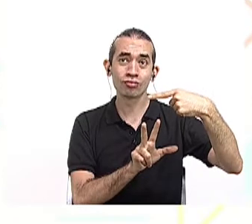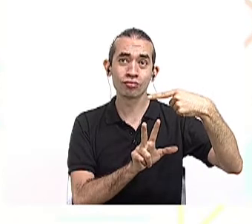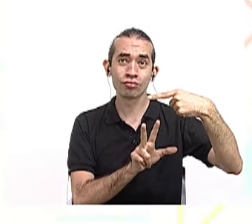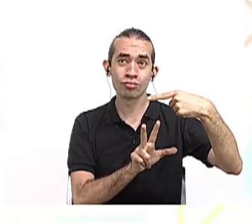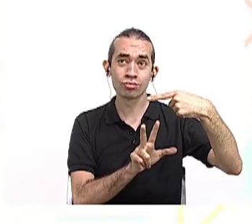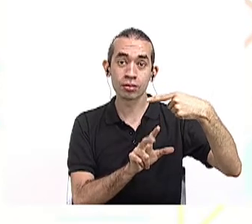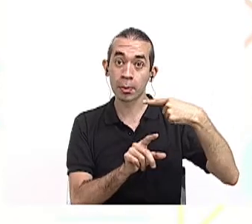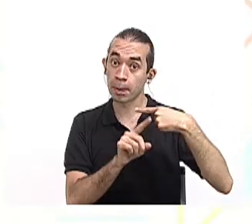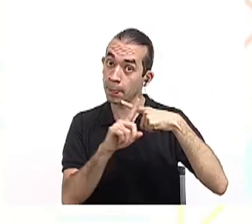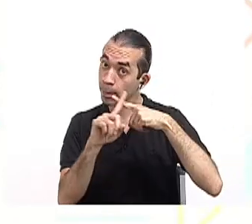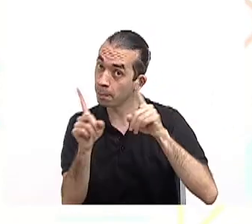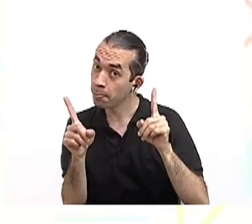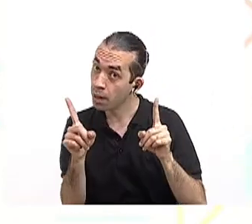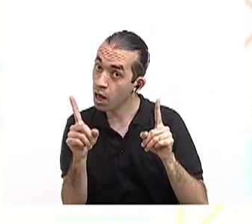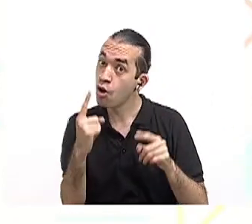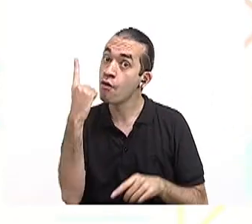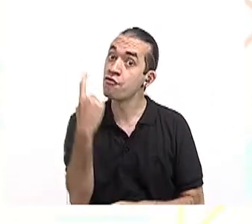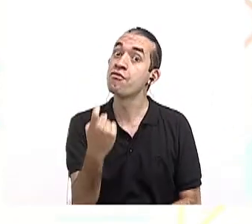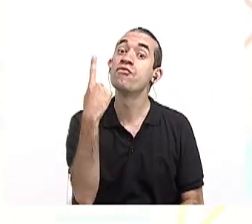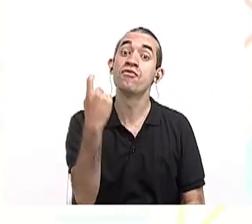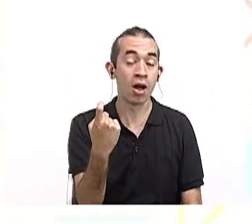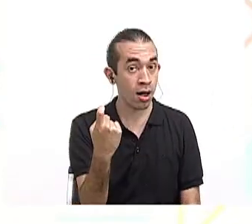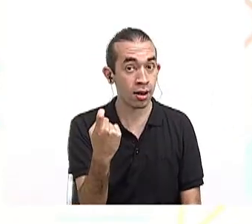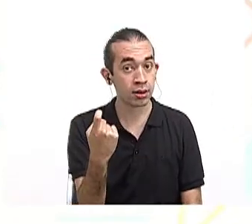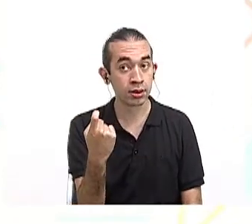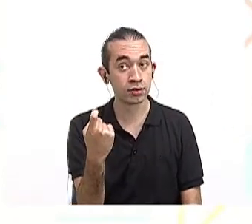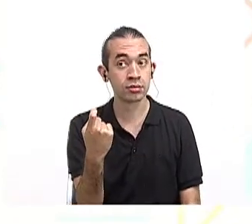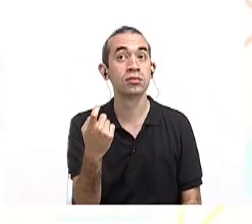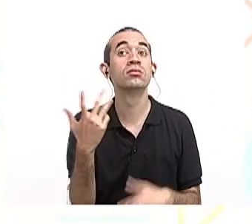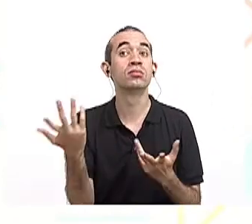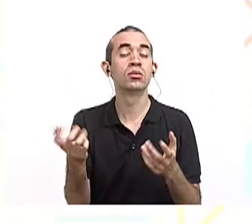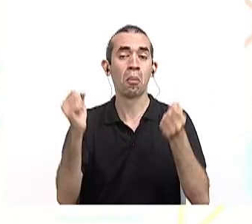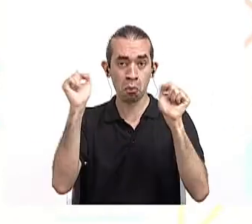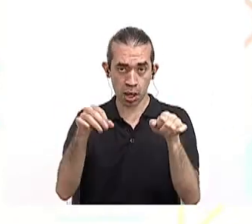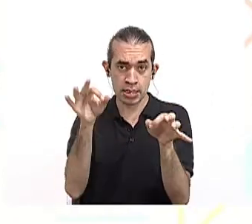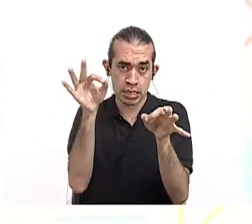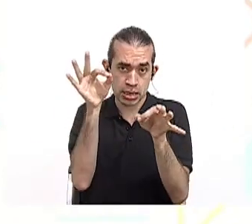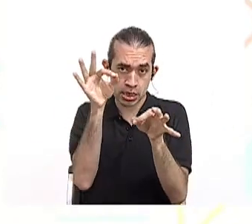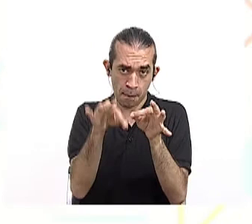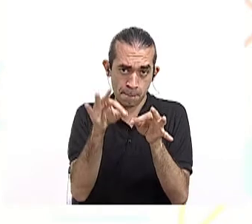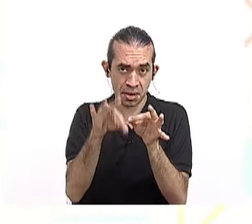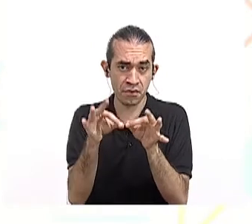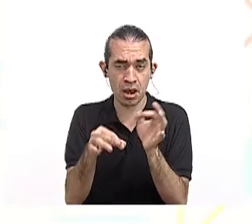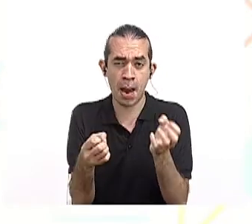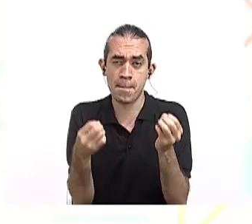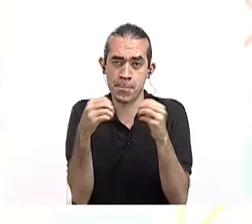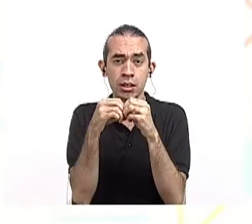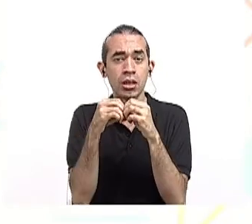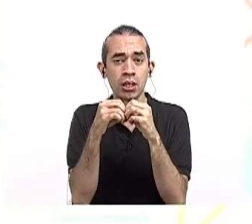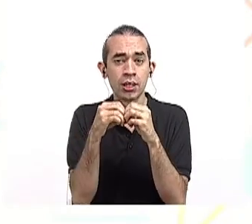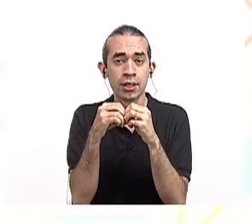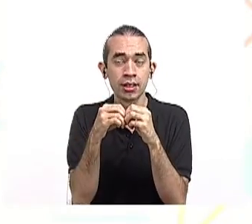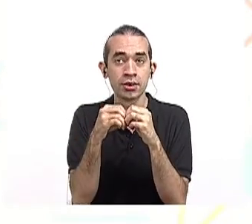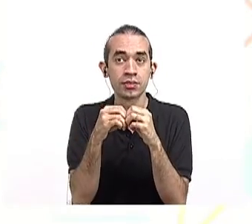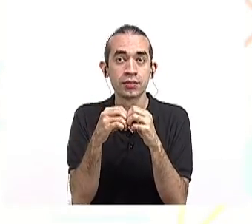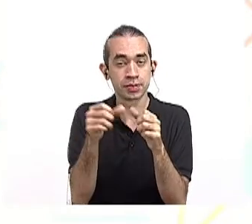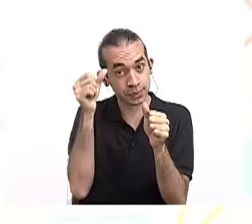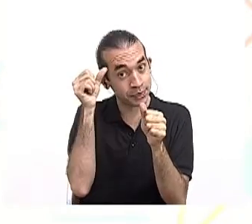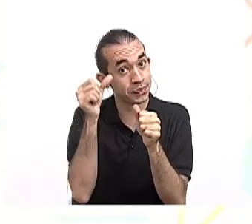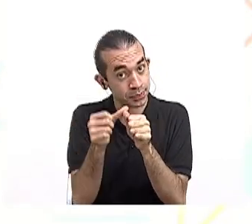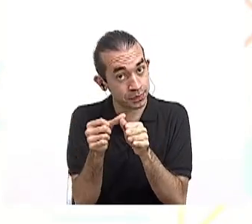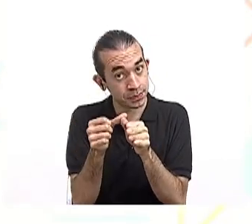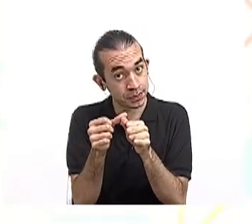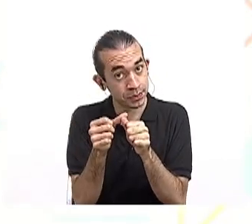6/3. Pero aún falta, porque ella se puede simplificar aún más.